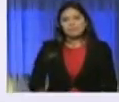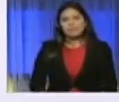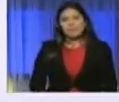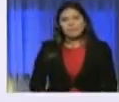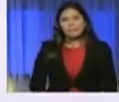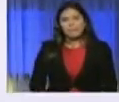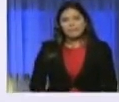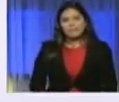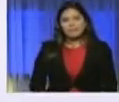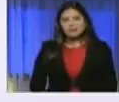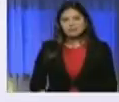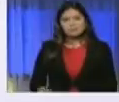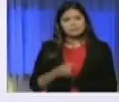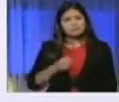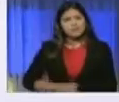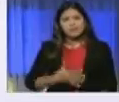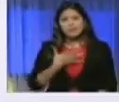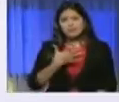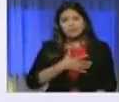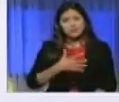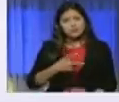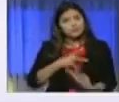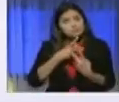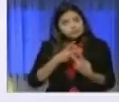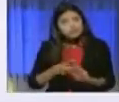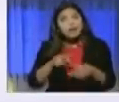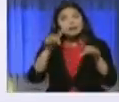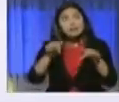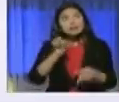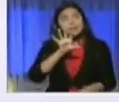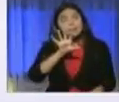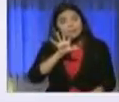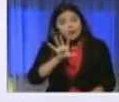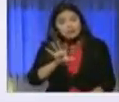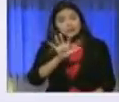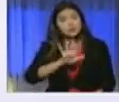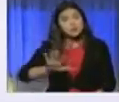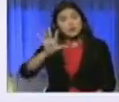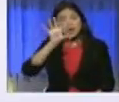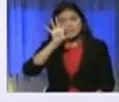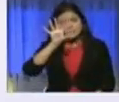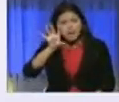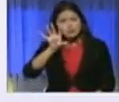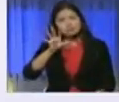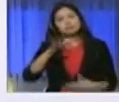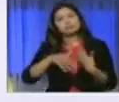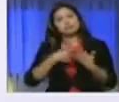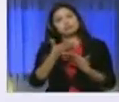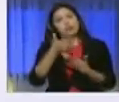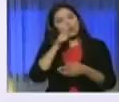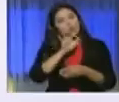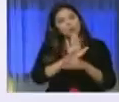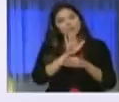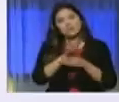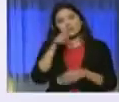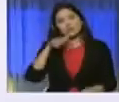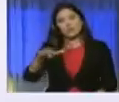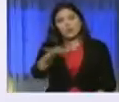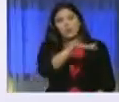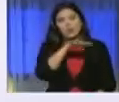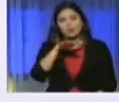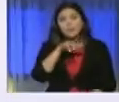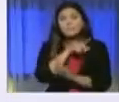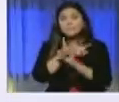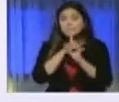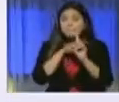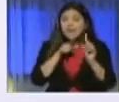absoluta y total, de llevar este país y las riendas de nuestra patria y defender a nuestro pueblo. La oligarquía